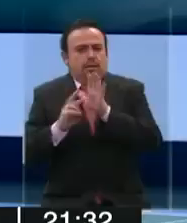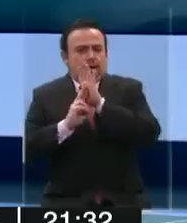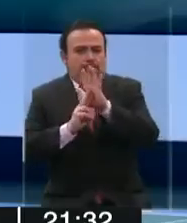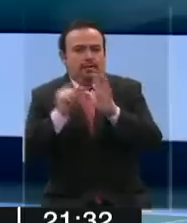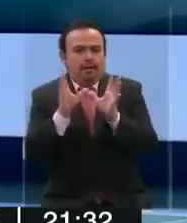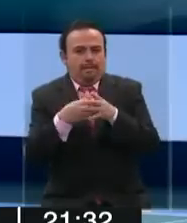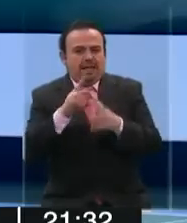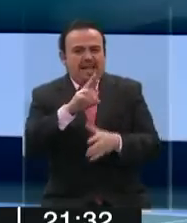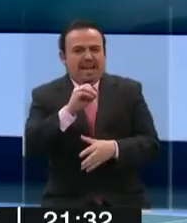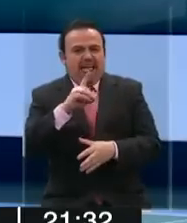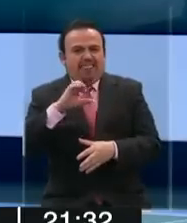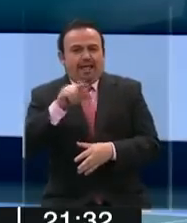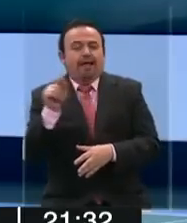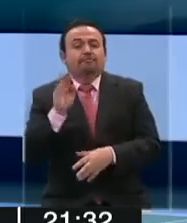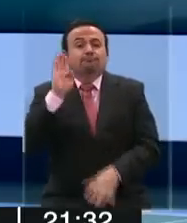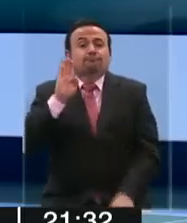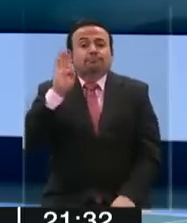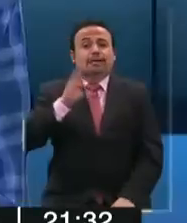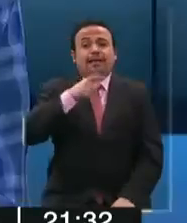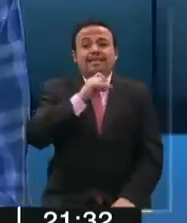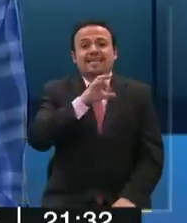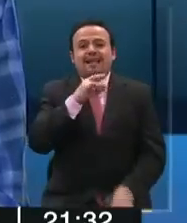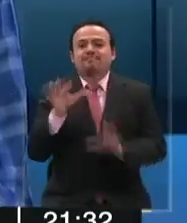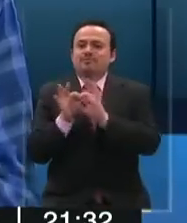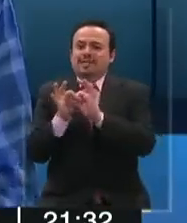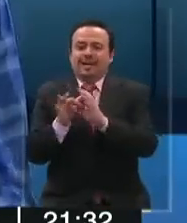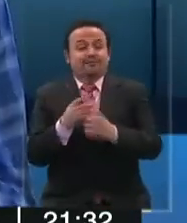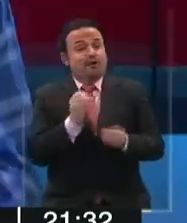radical en la candidatura de Alejandro Guille Muchas gracias Que esté muy bien Okay gracias a usted